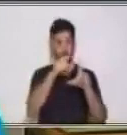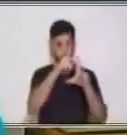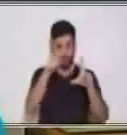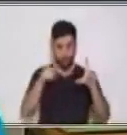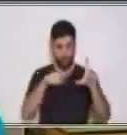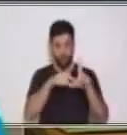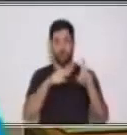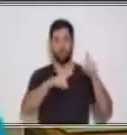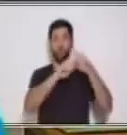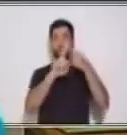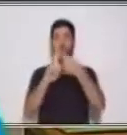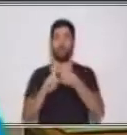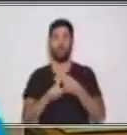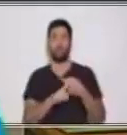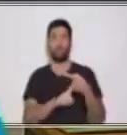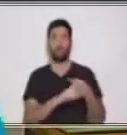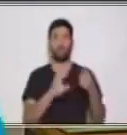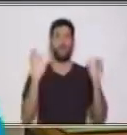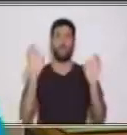Entonces escribimos nosotros